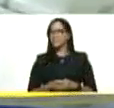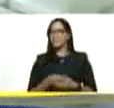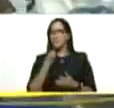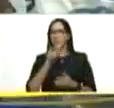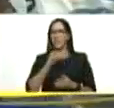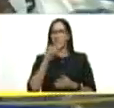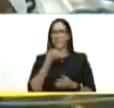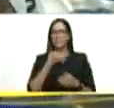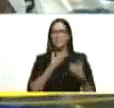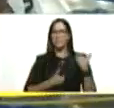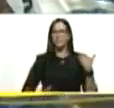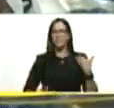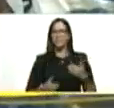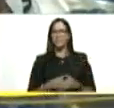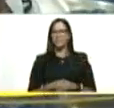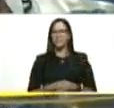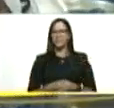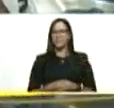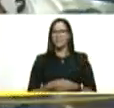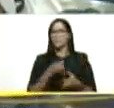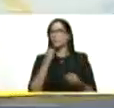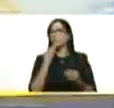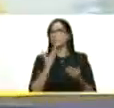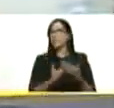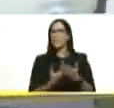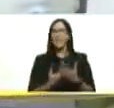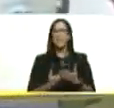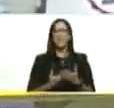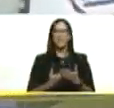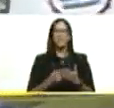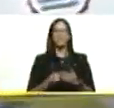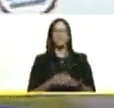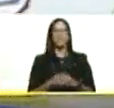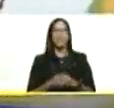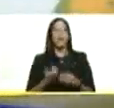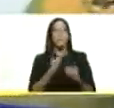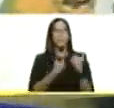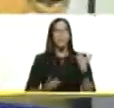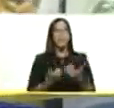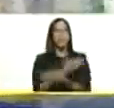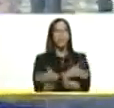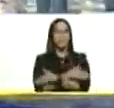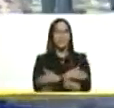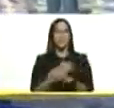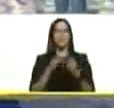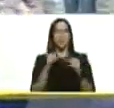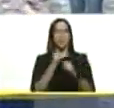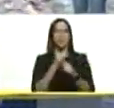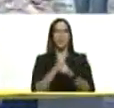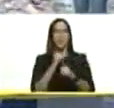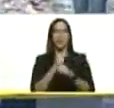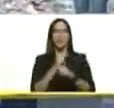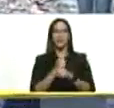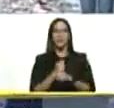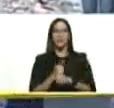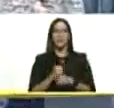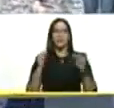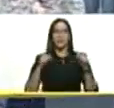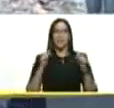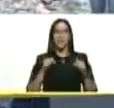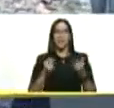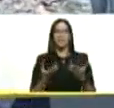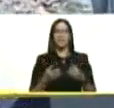tardes, presidente. Bueno, gracias, Pilar. Bueno, también, presidente, mire, que darle un reconocimiento a todos los trabajadores y trabajadoras de estas plantas.